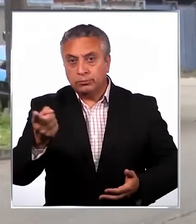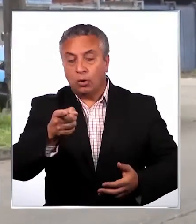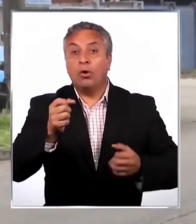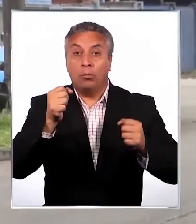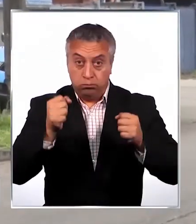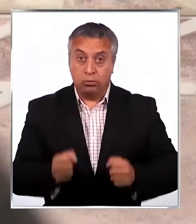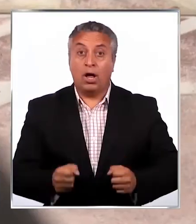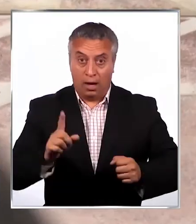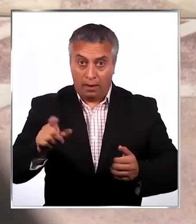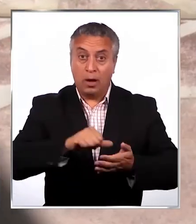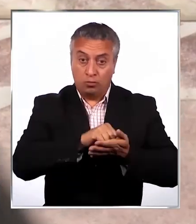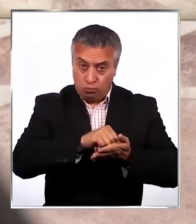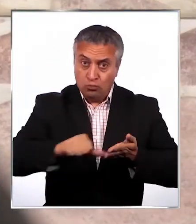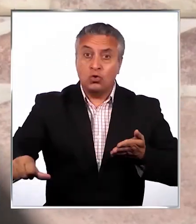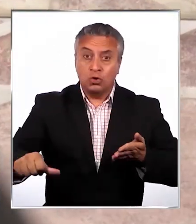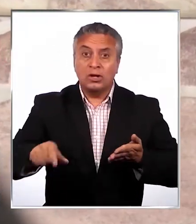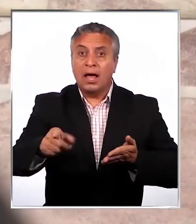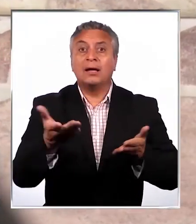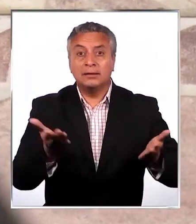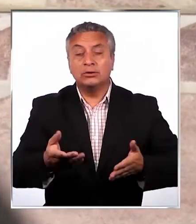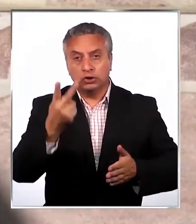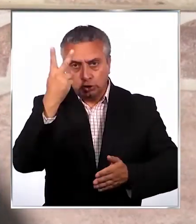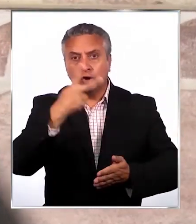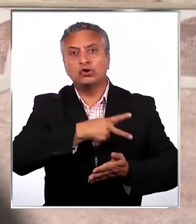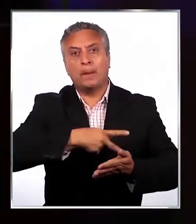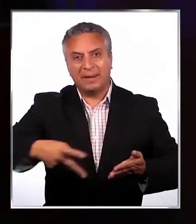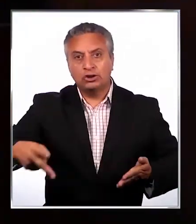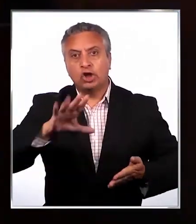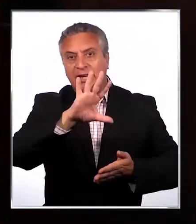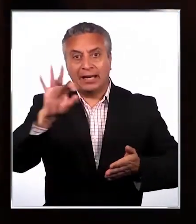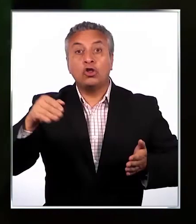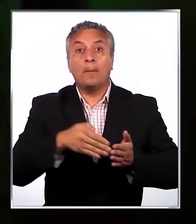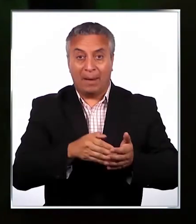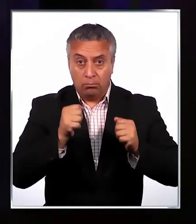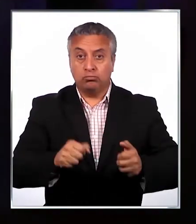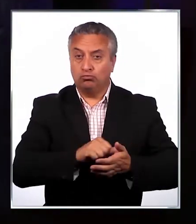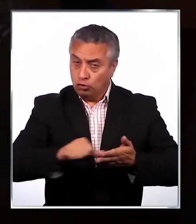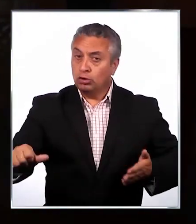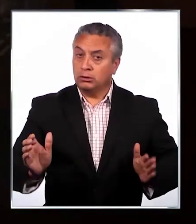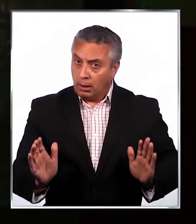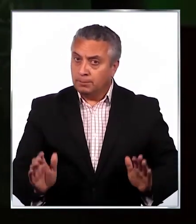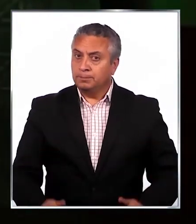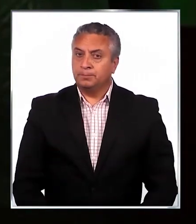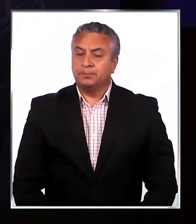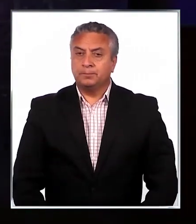pueden alcanzar para cada uno de los infractores 2.500.000 pesos.